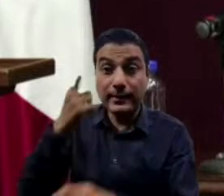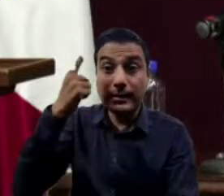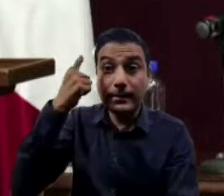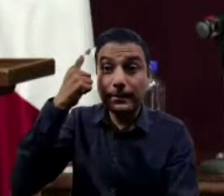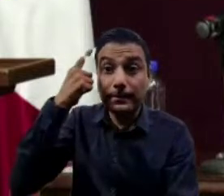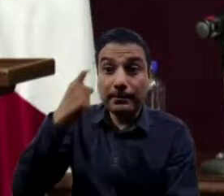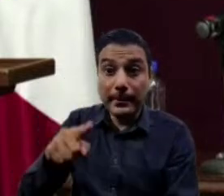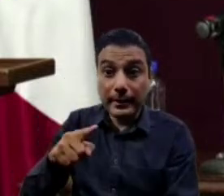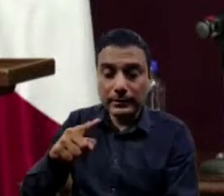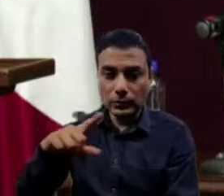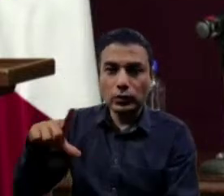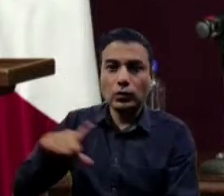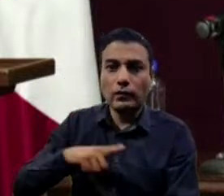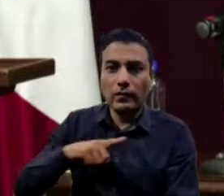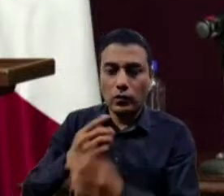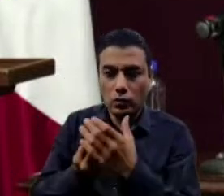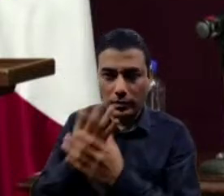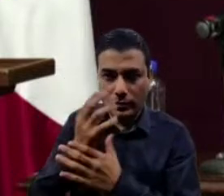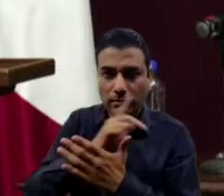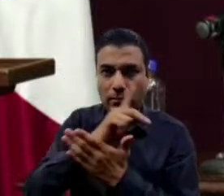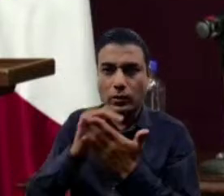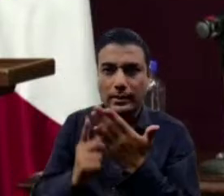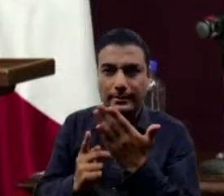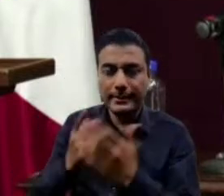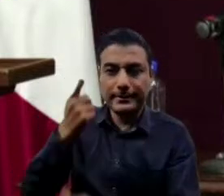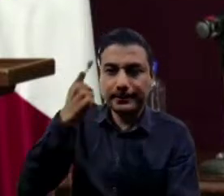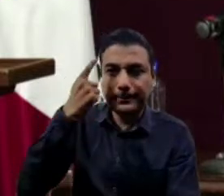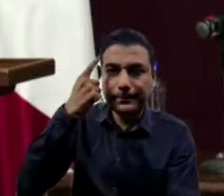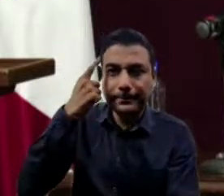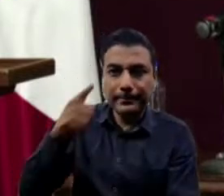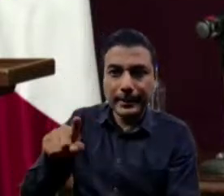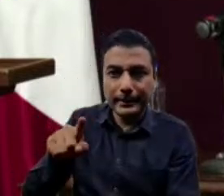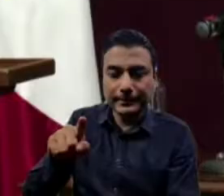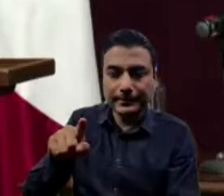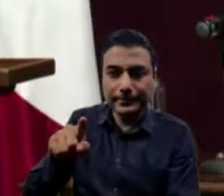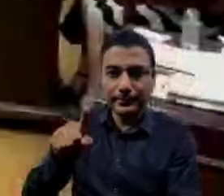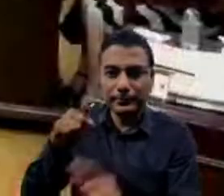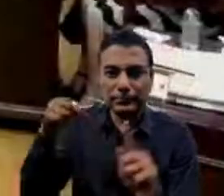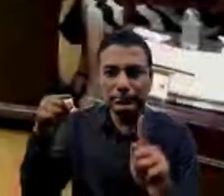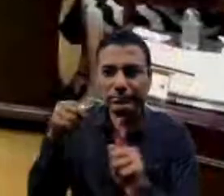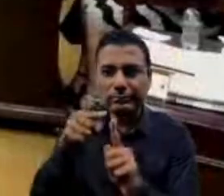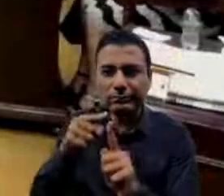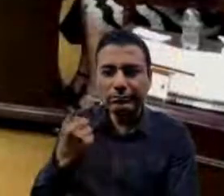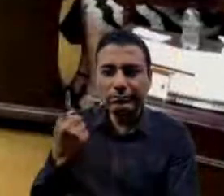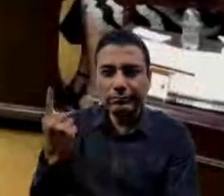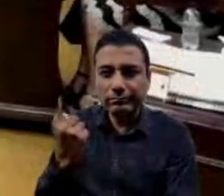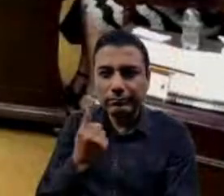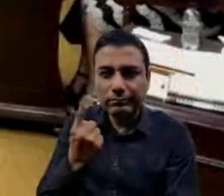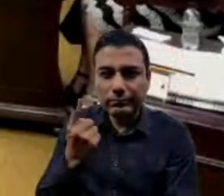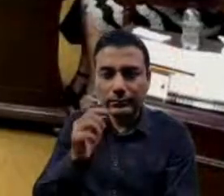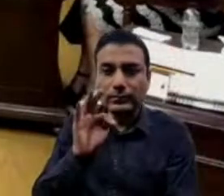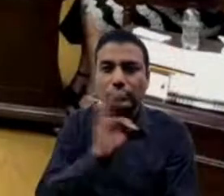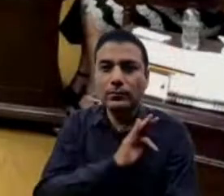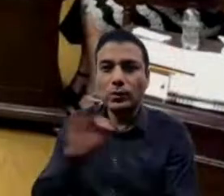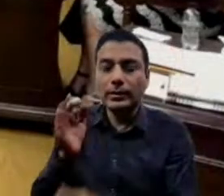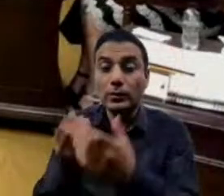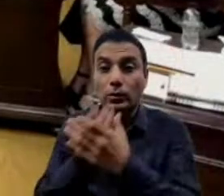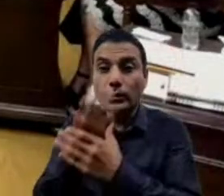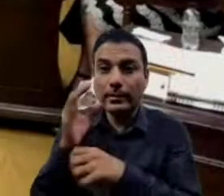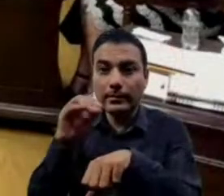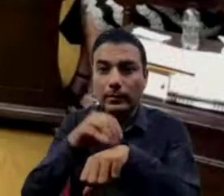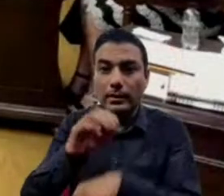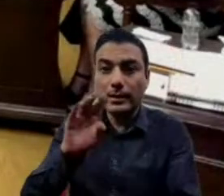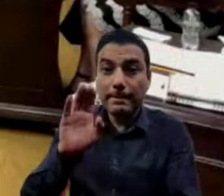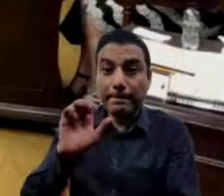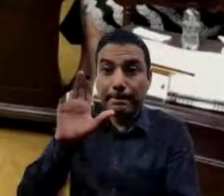las políticas públicas, a efecto de erradicar y así implementar becas que combatan la